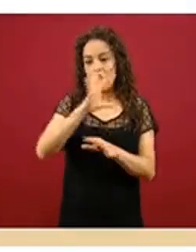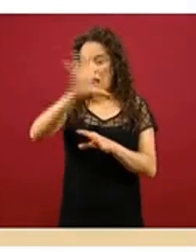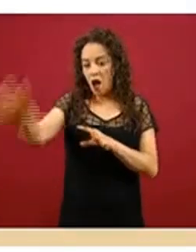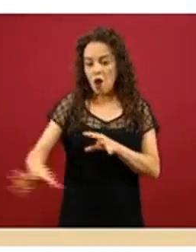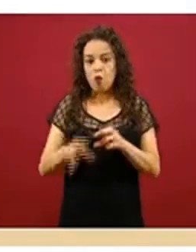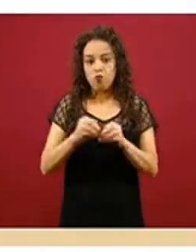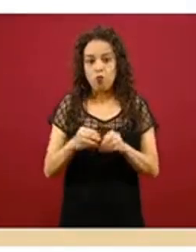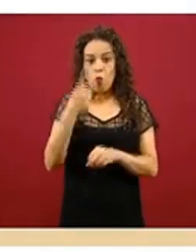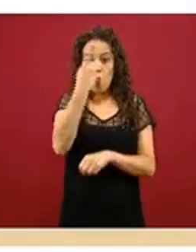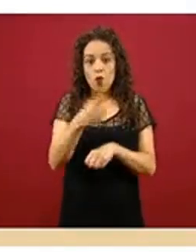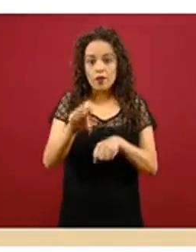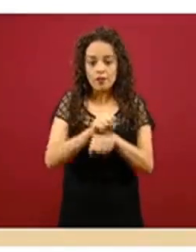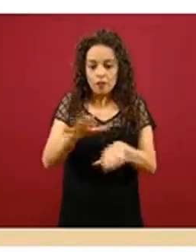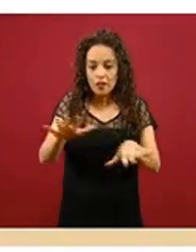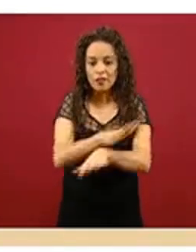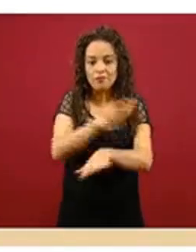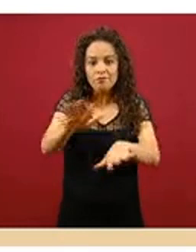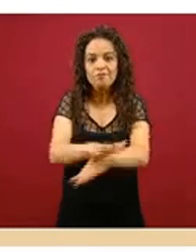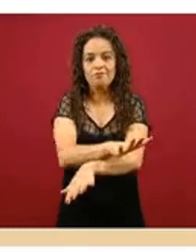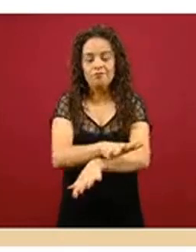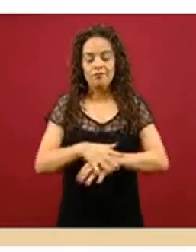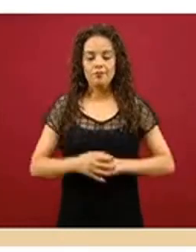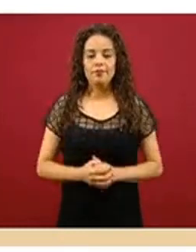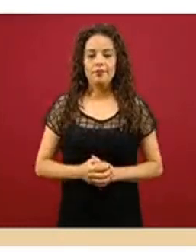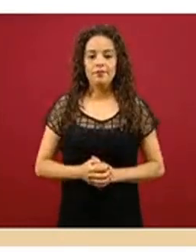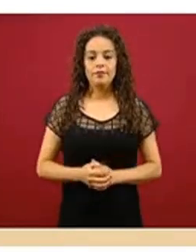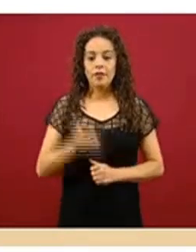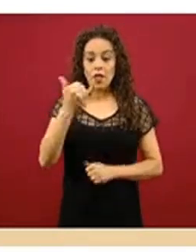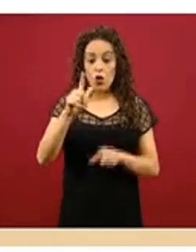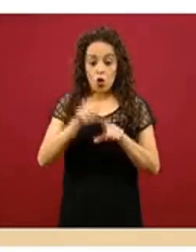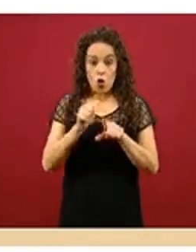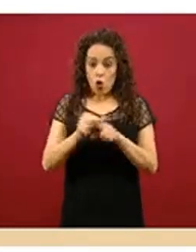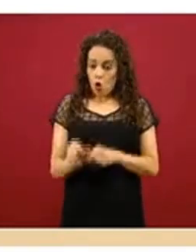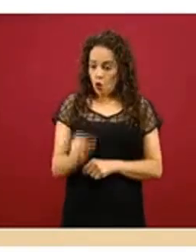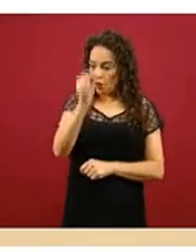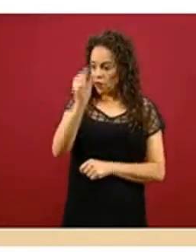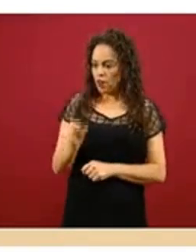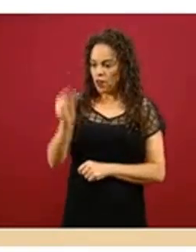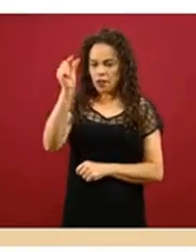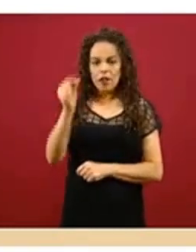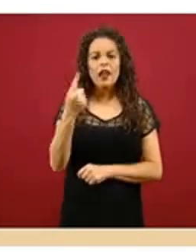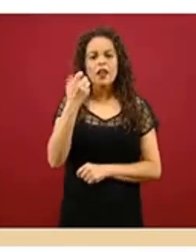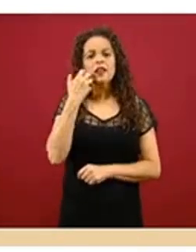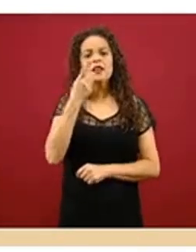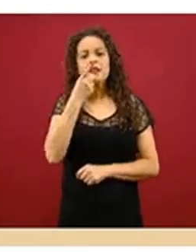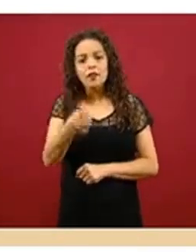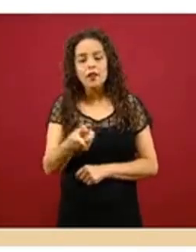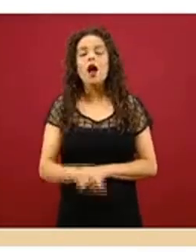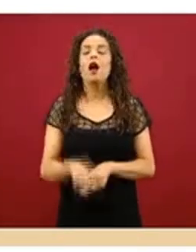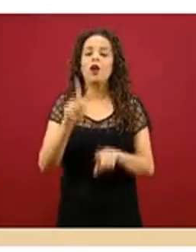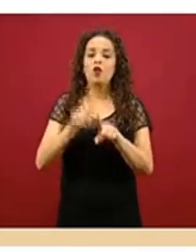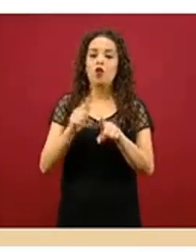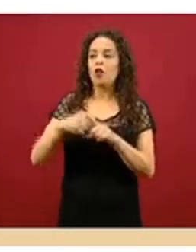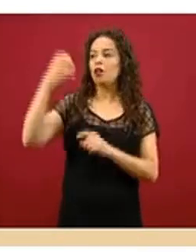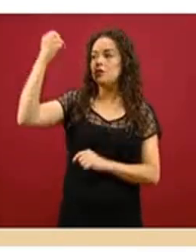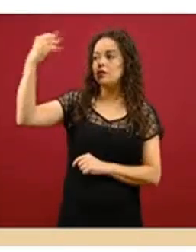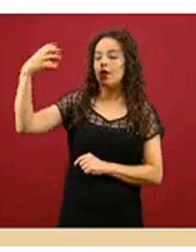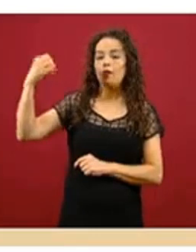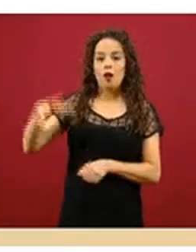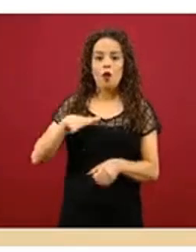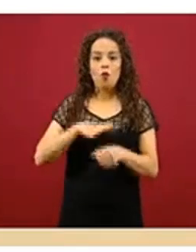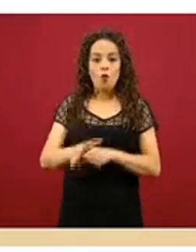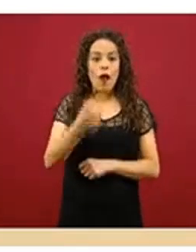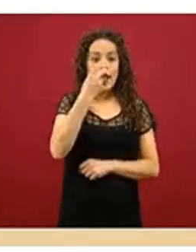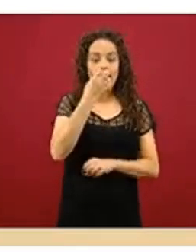una semana a otra, y el color de las barras significa el color del semáforo en el que está cada uno